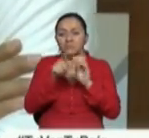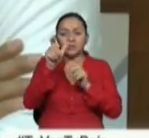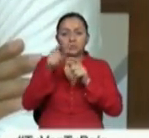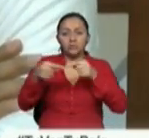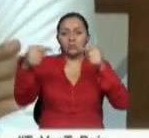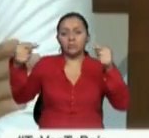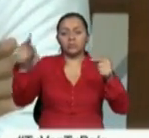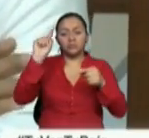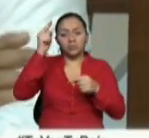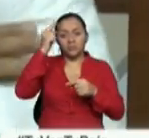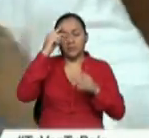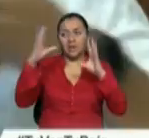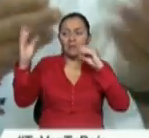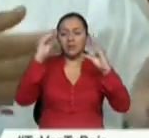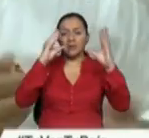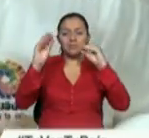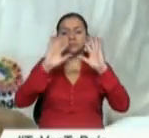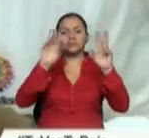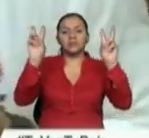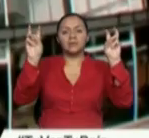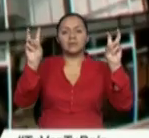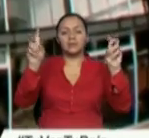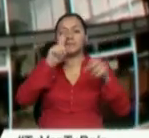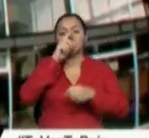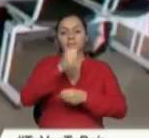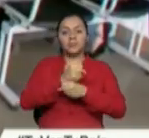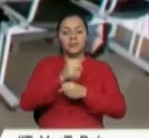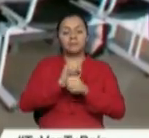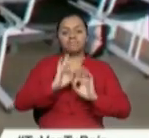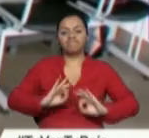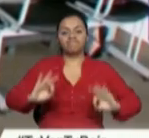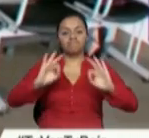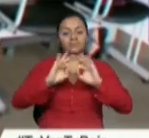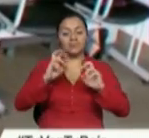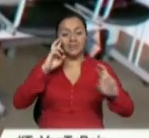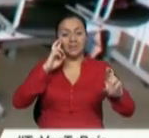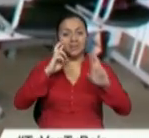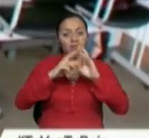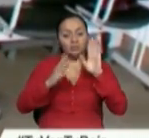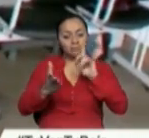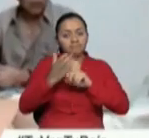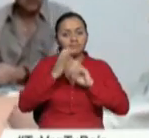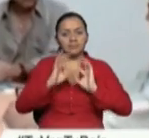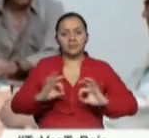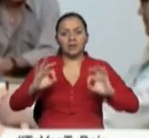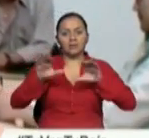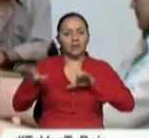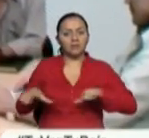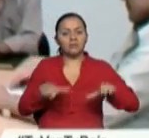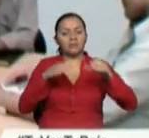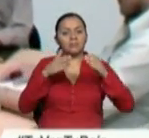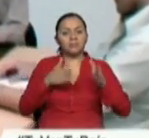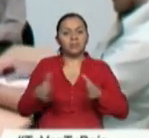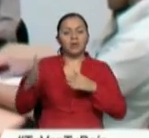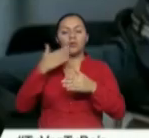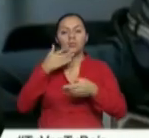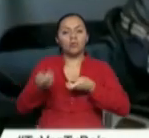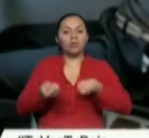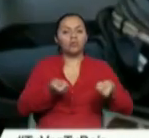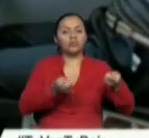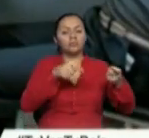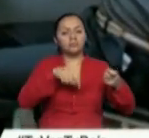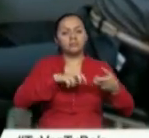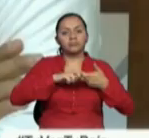oposición al gobierno respecto al tema del desempleo Quienes no reconocen los logros y acciones del Estado para controlar